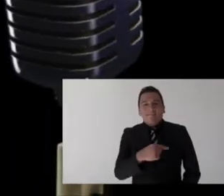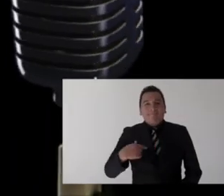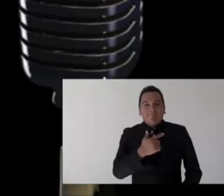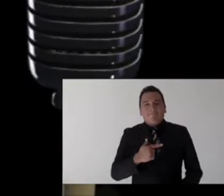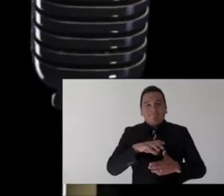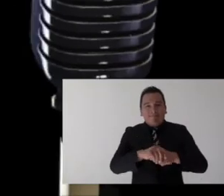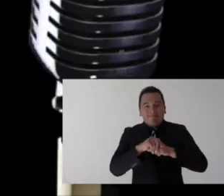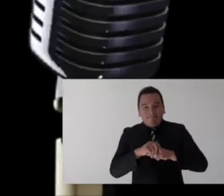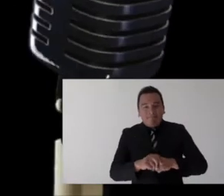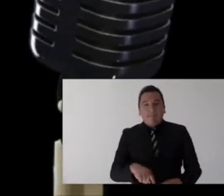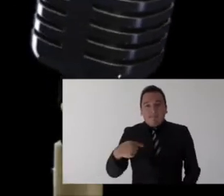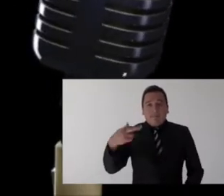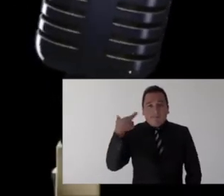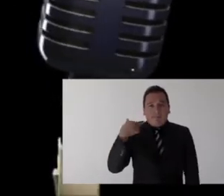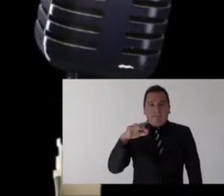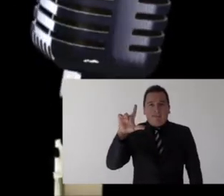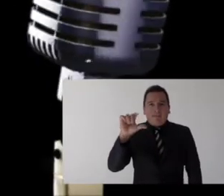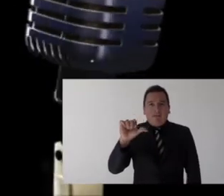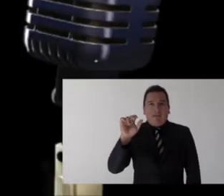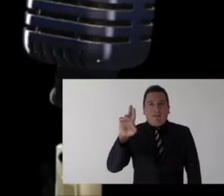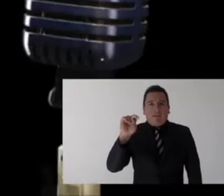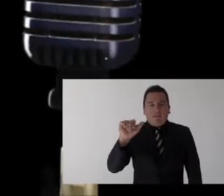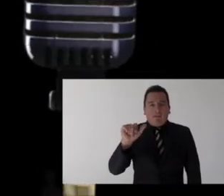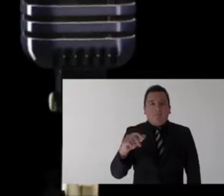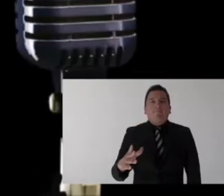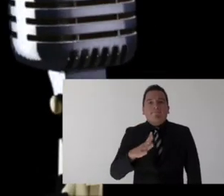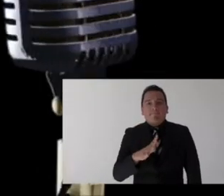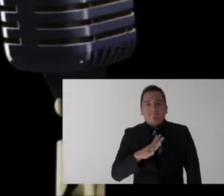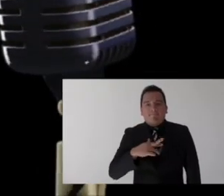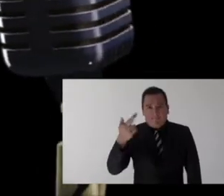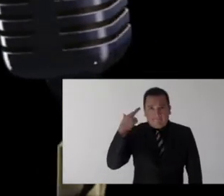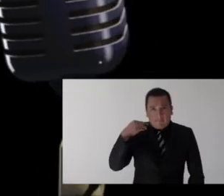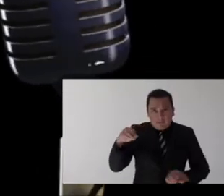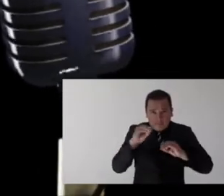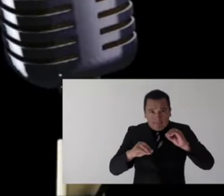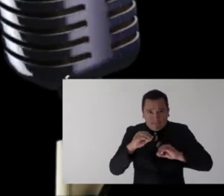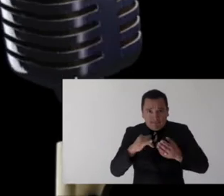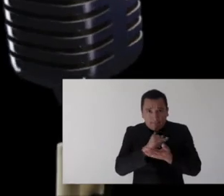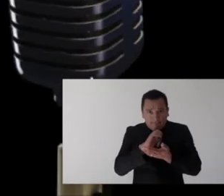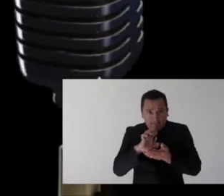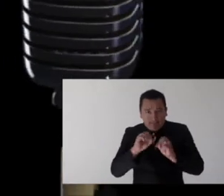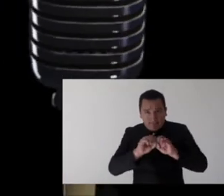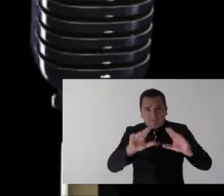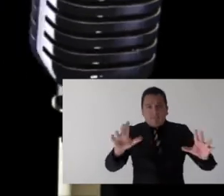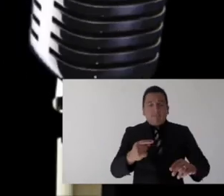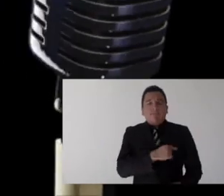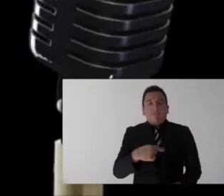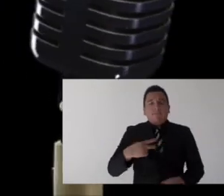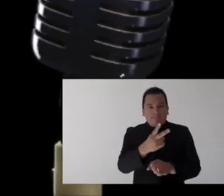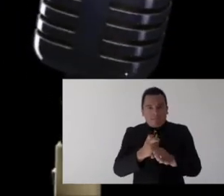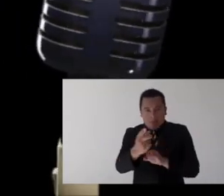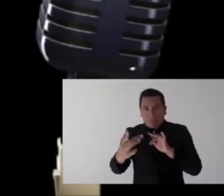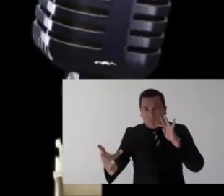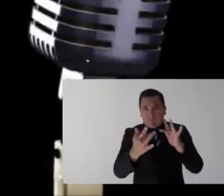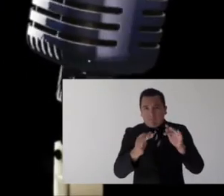gran gusto en este su programa La Urna, una producción del Instituto Electoral de Coahuila. Le queremos invitar también a que se comunique con nosotros a